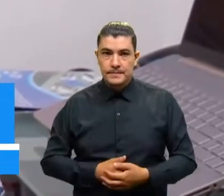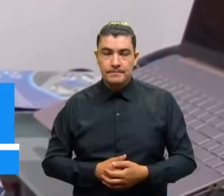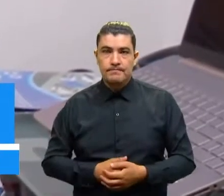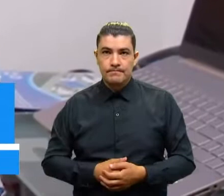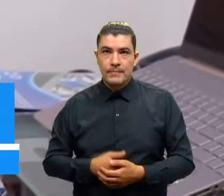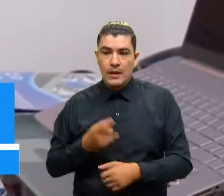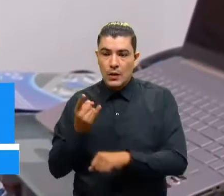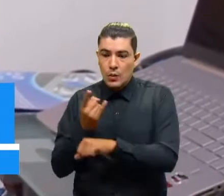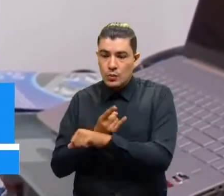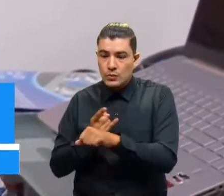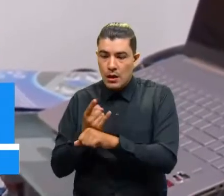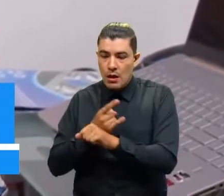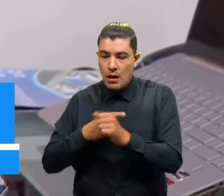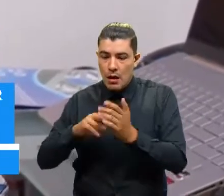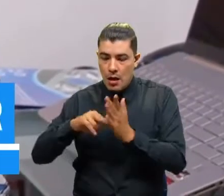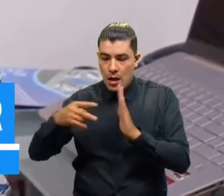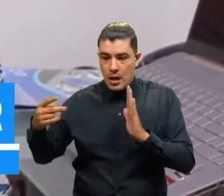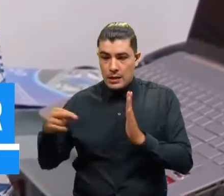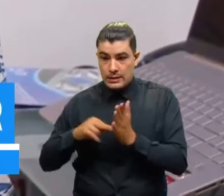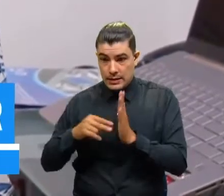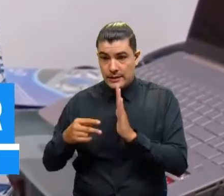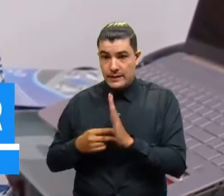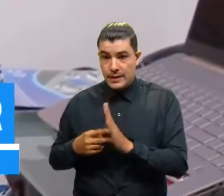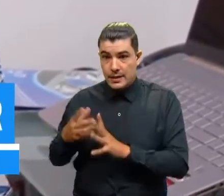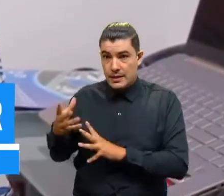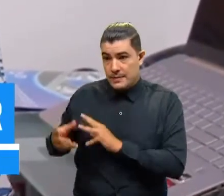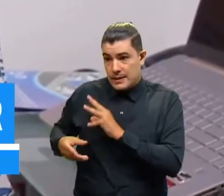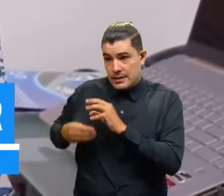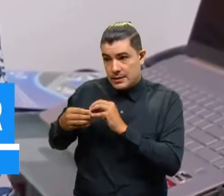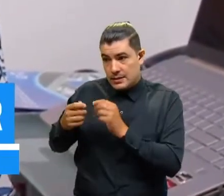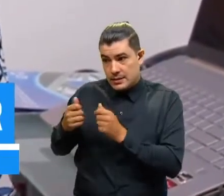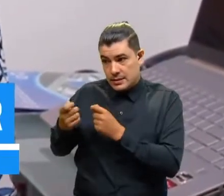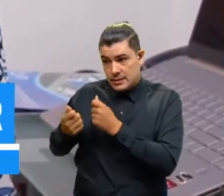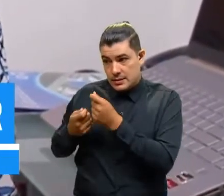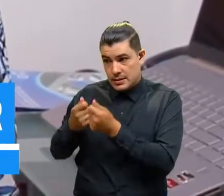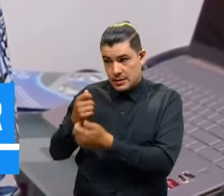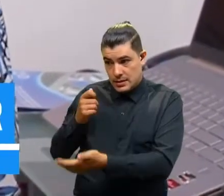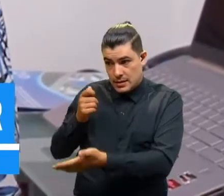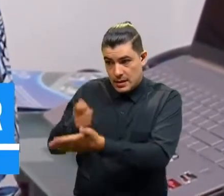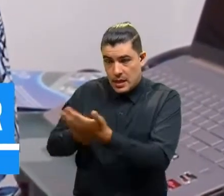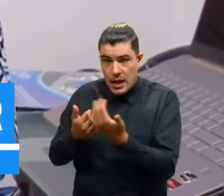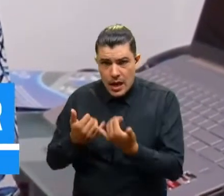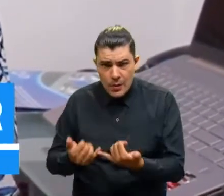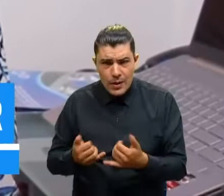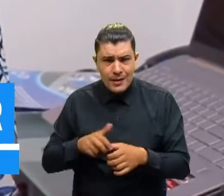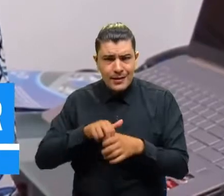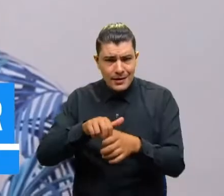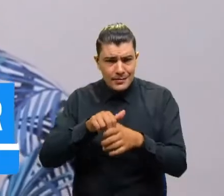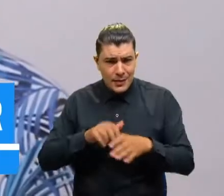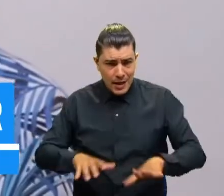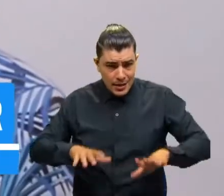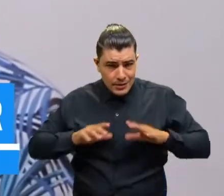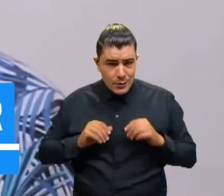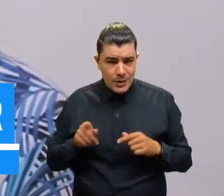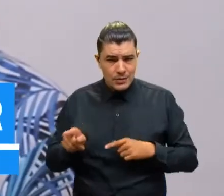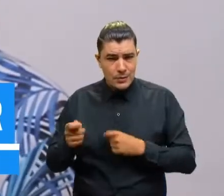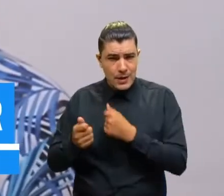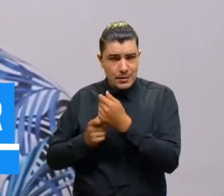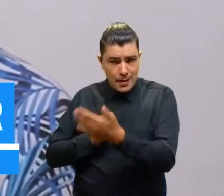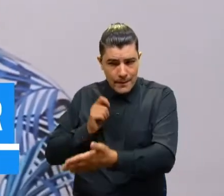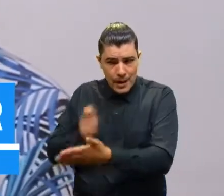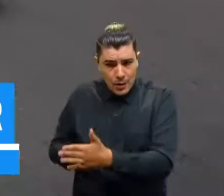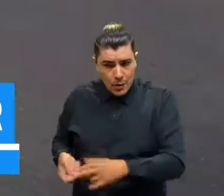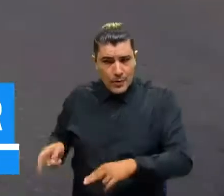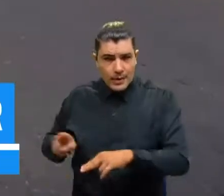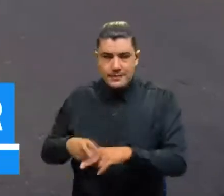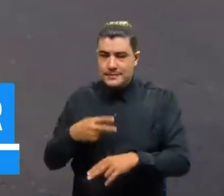tecnología tendríamos que realizar una inversión que el sector transporte no está en condiciones de asumir. La gerente de San